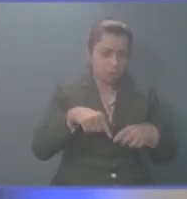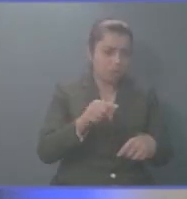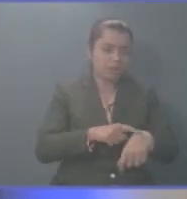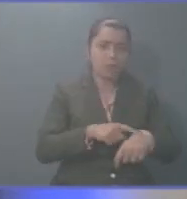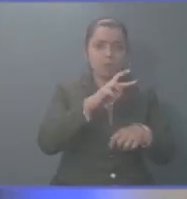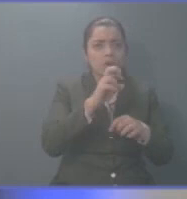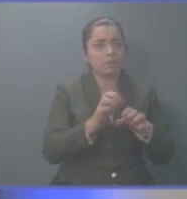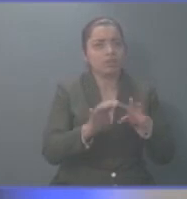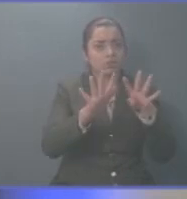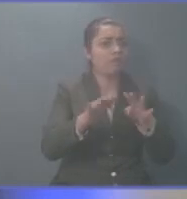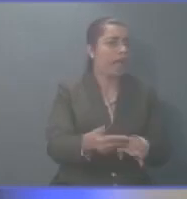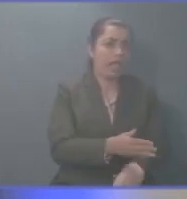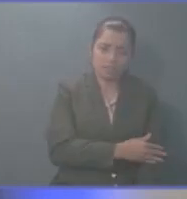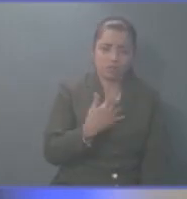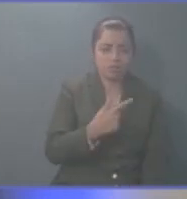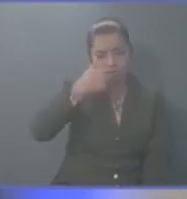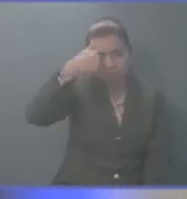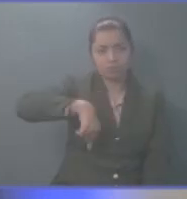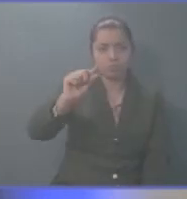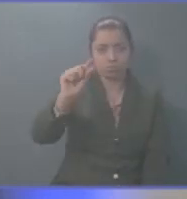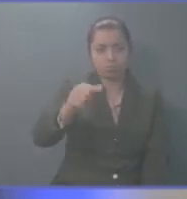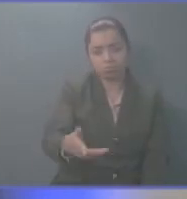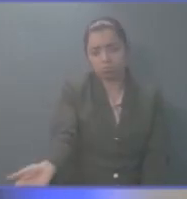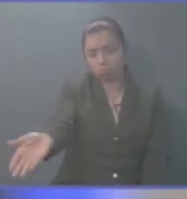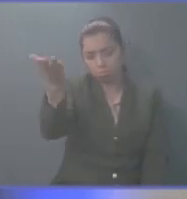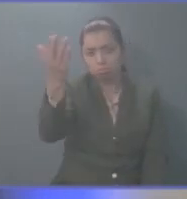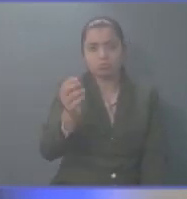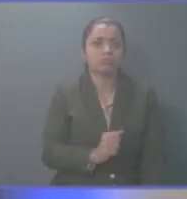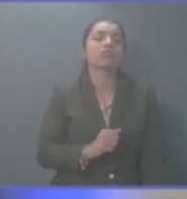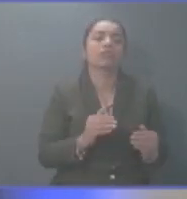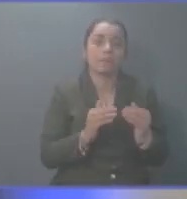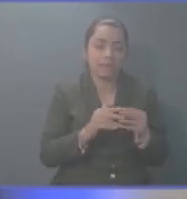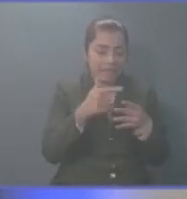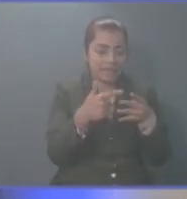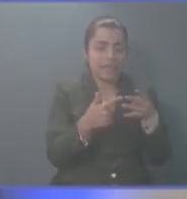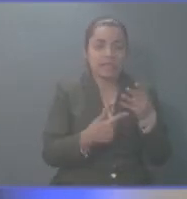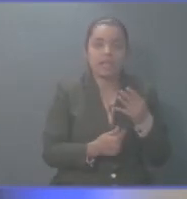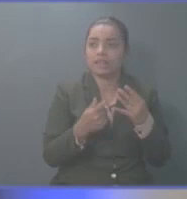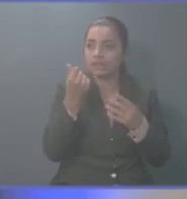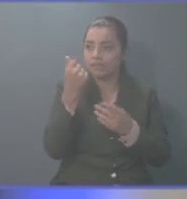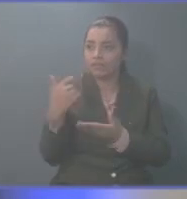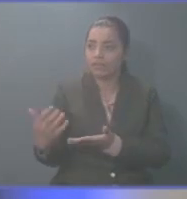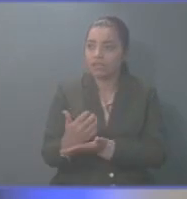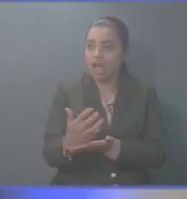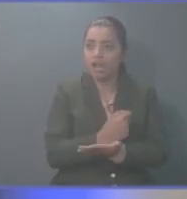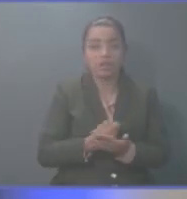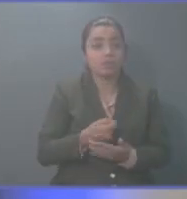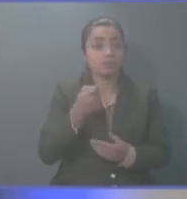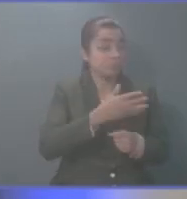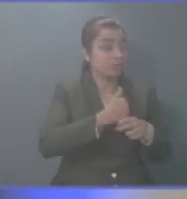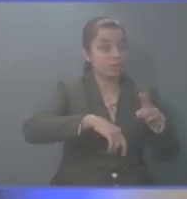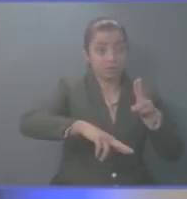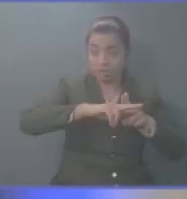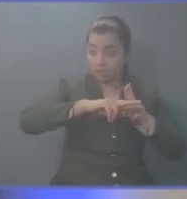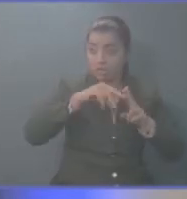acabara el 2019. Y ese mismo día le aprobamos una ley de amnistía fiscal. Le aprobamos nosotros como Arena, sin los